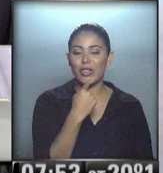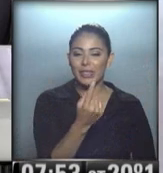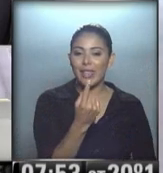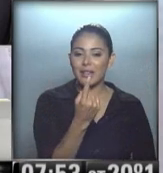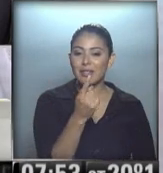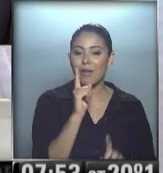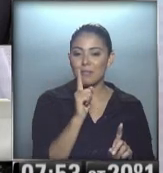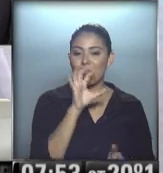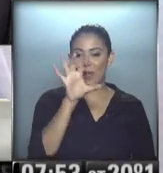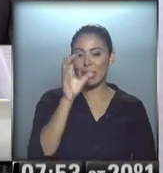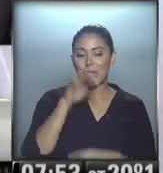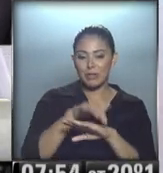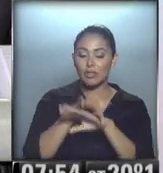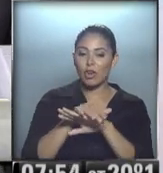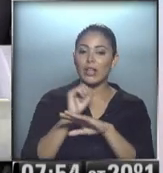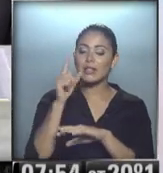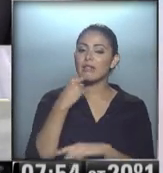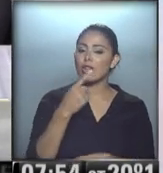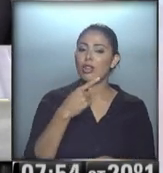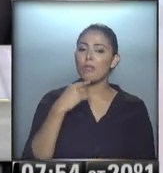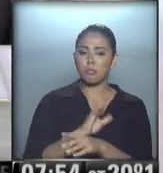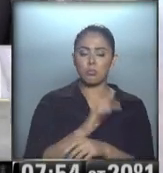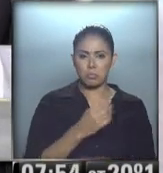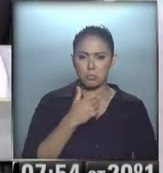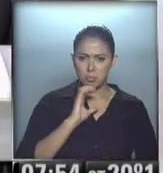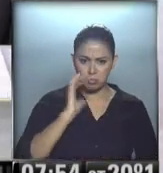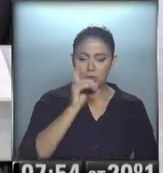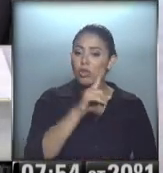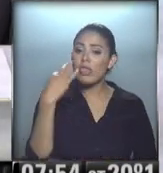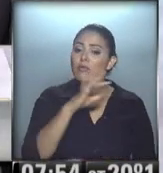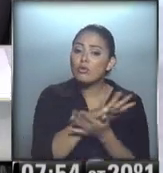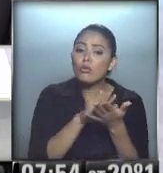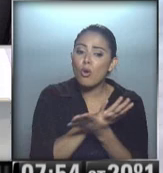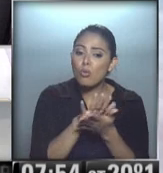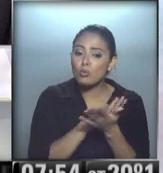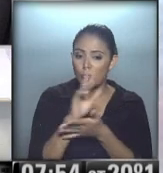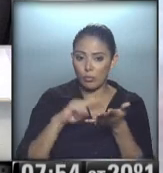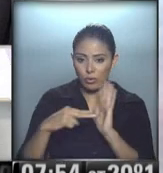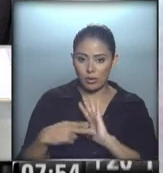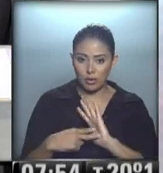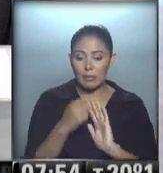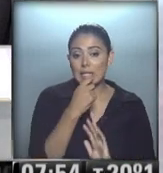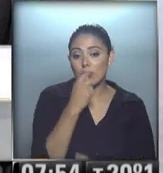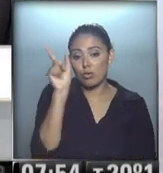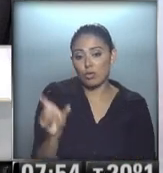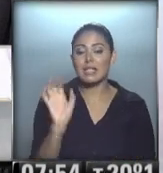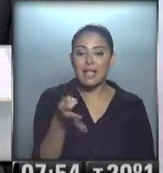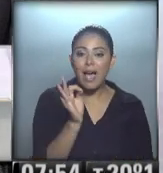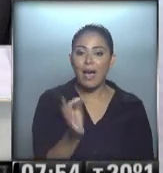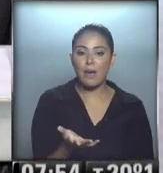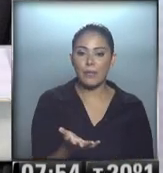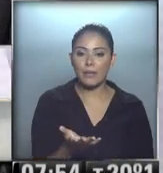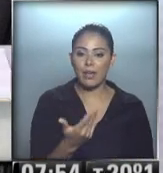nosotros en nuestra provincia de Misiones, no hay que hacer pucheritos, acá hay que resolver las cuestiones. Si uno sabe que va